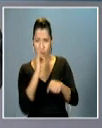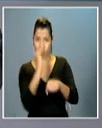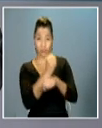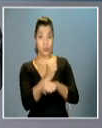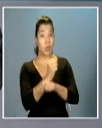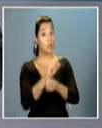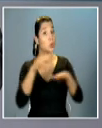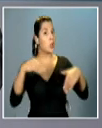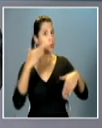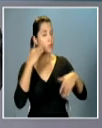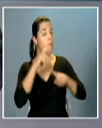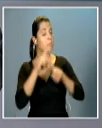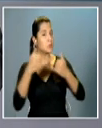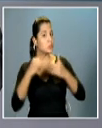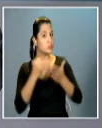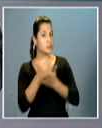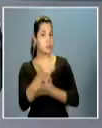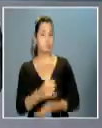investigación.